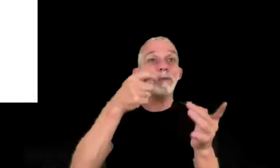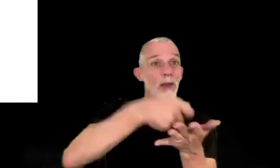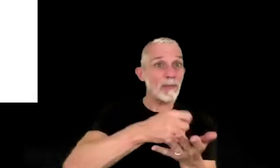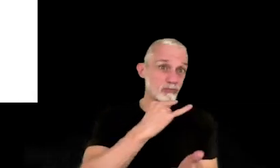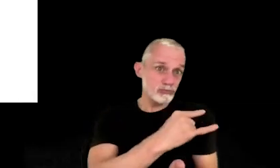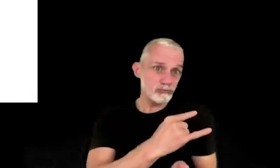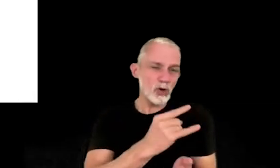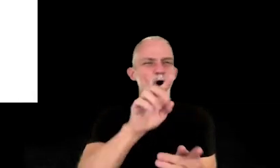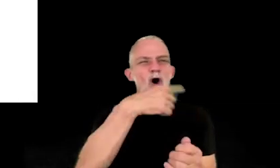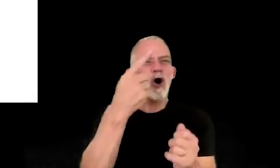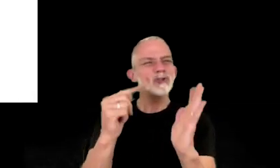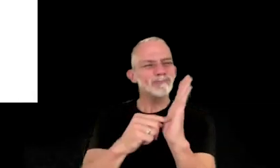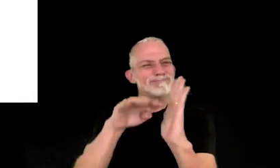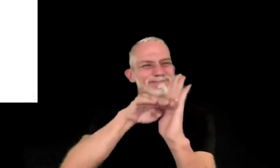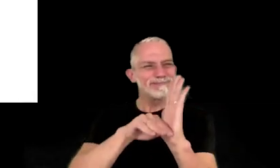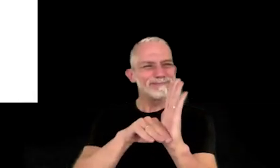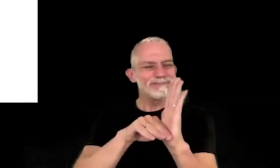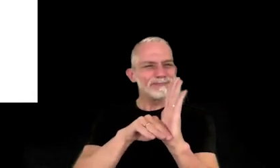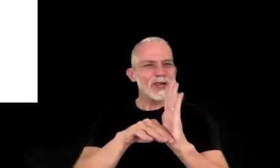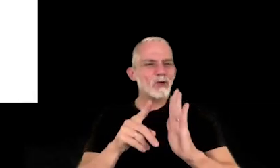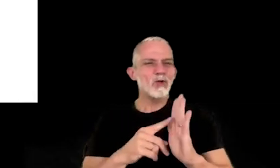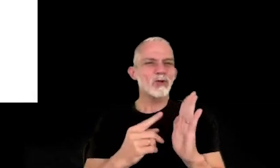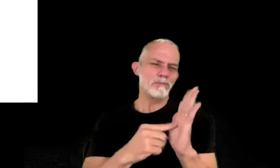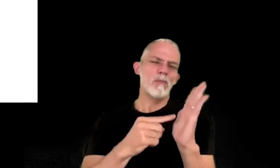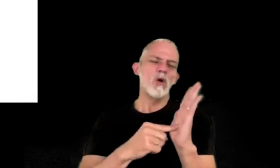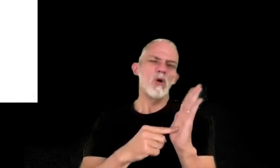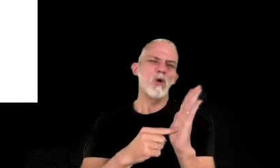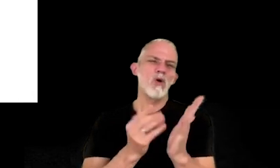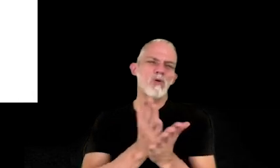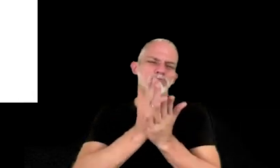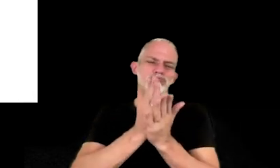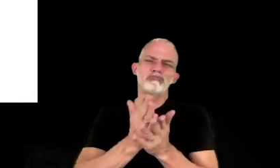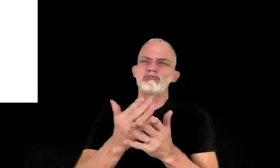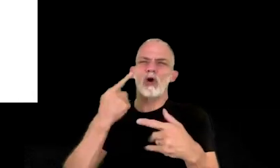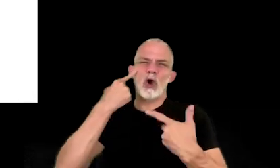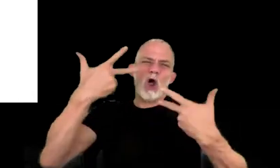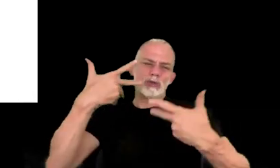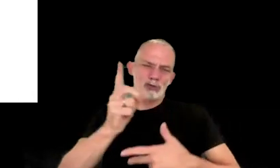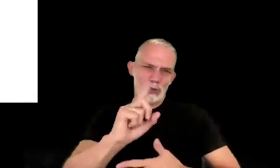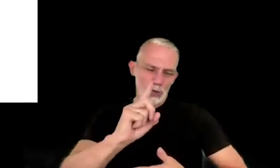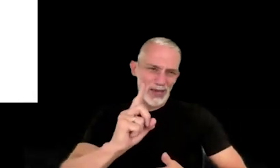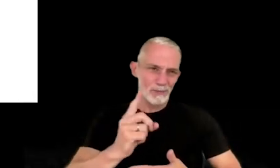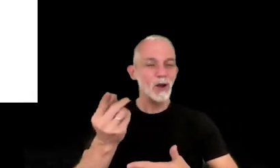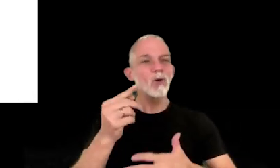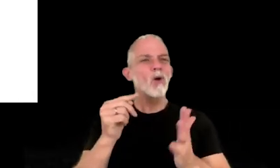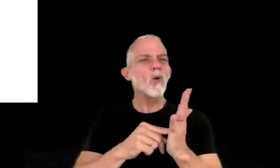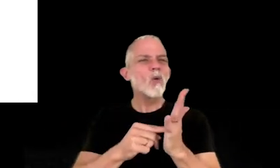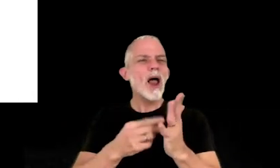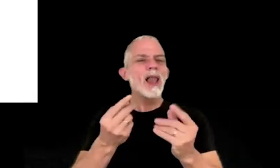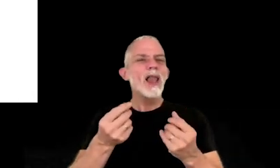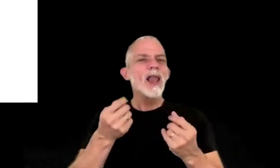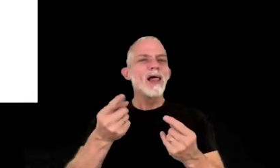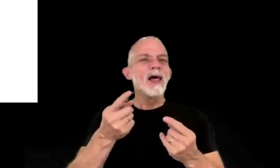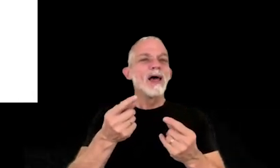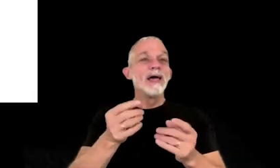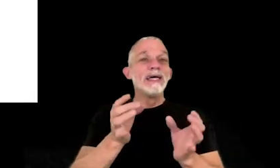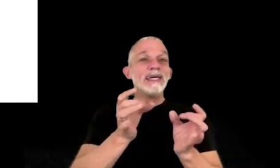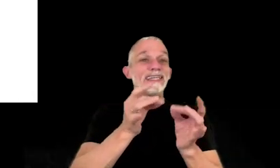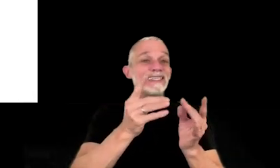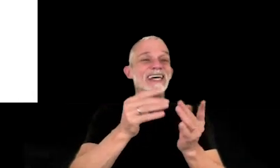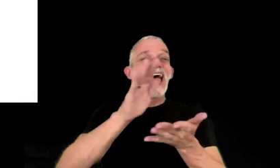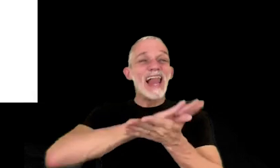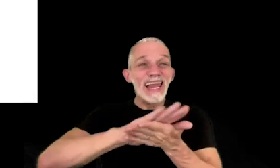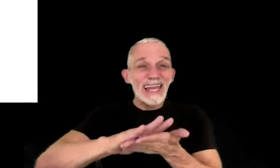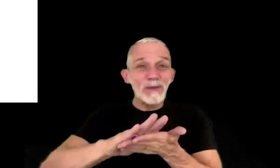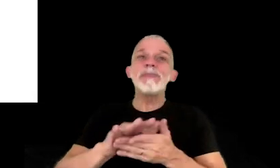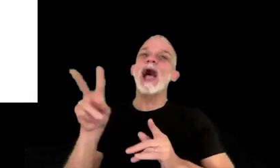aplica otro criterio, que no es un principio tan famoso, conocido como tal, que es el que descontamina cobra. Y ahí nos